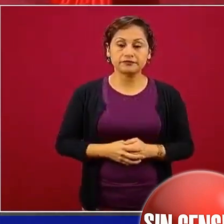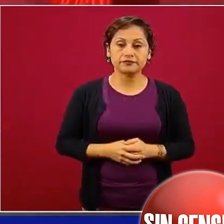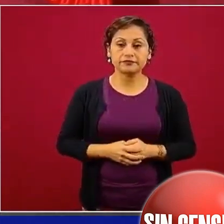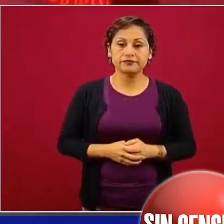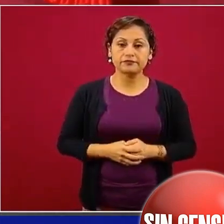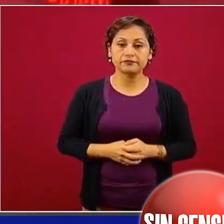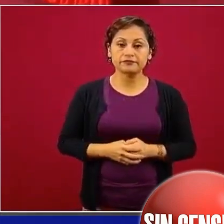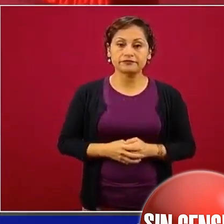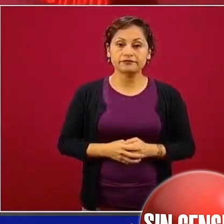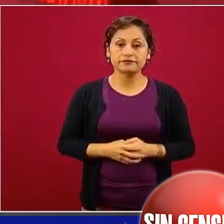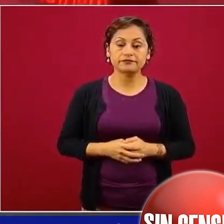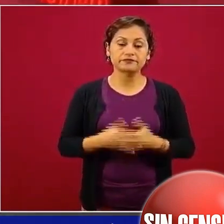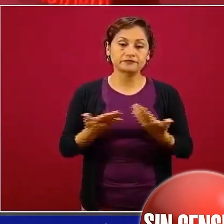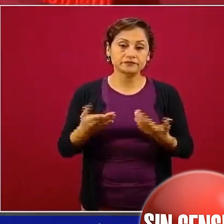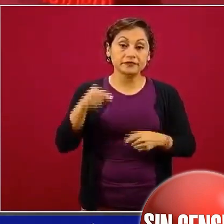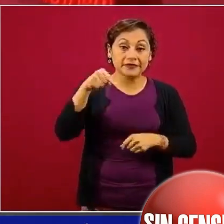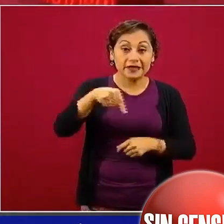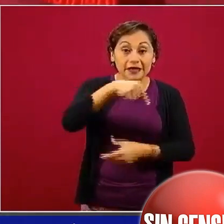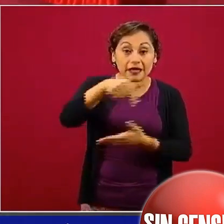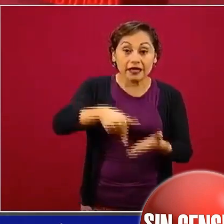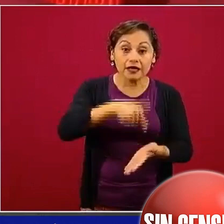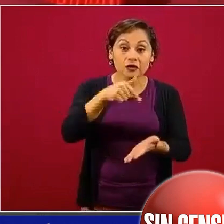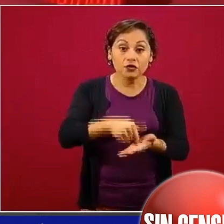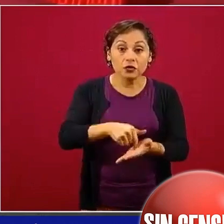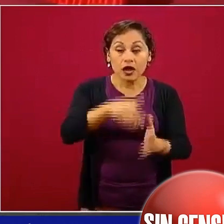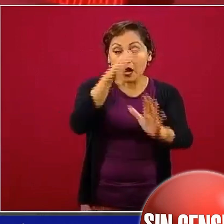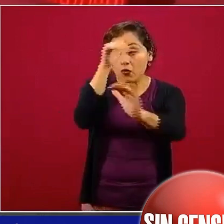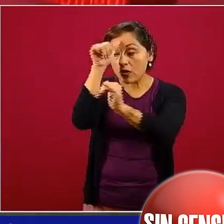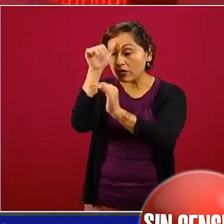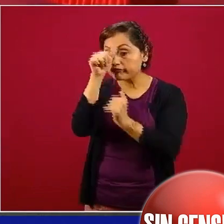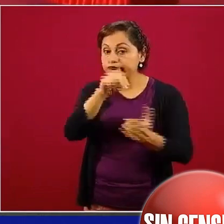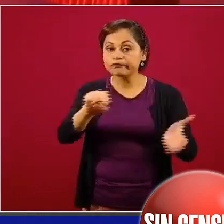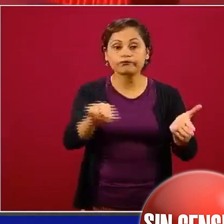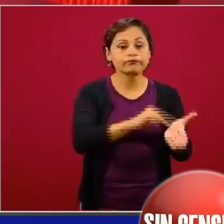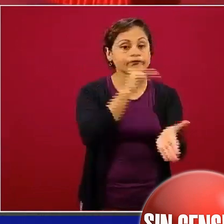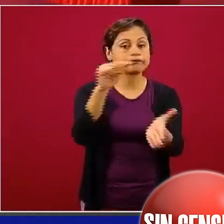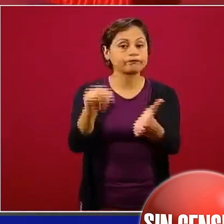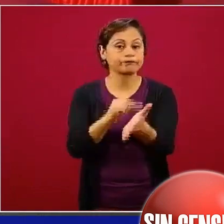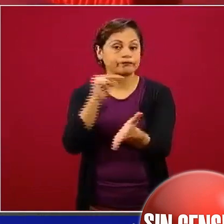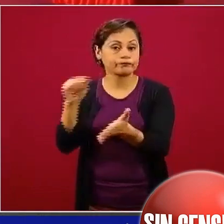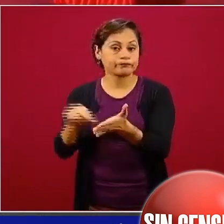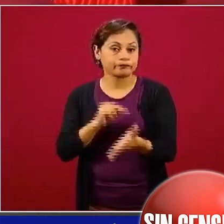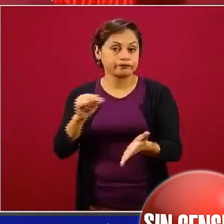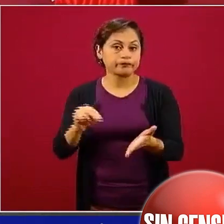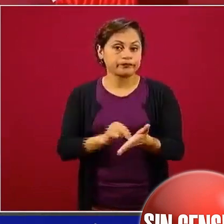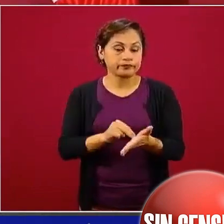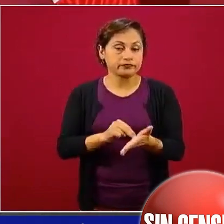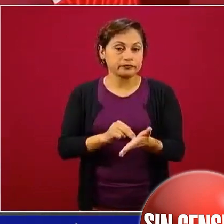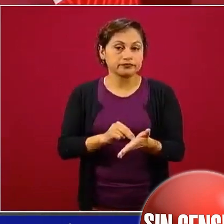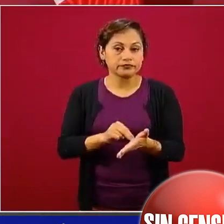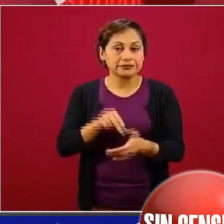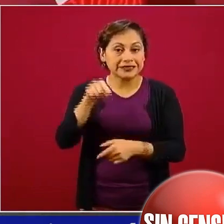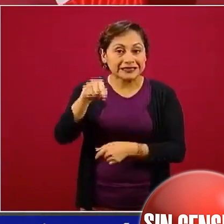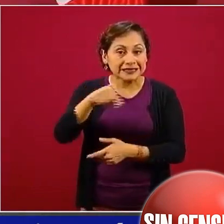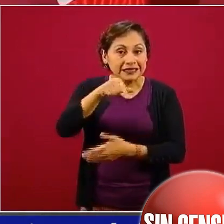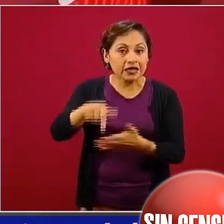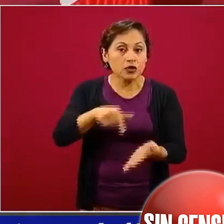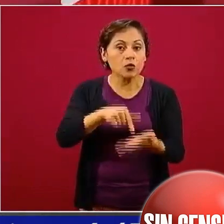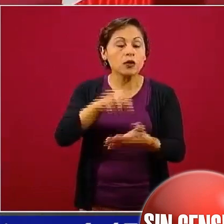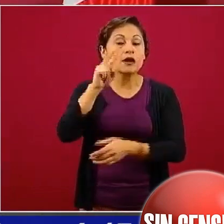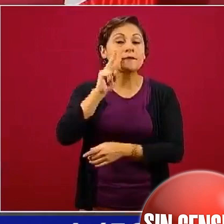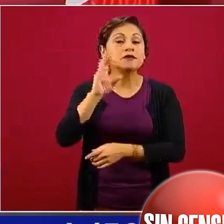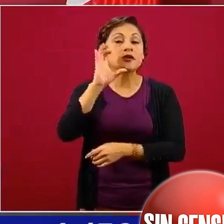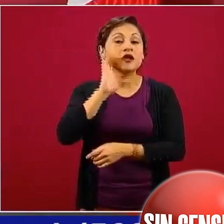Como se firman los tratados de paz, ahí es donde Carranza da a conocer